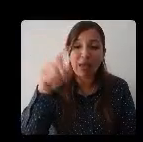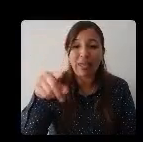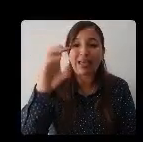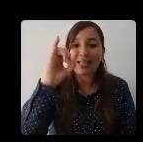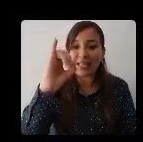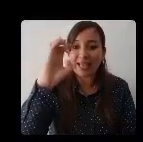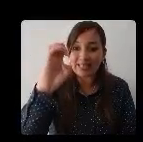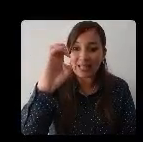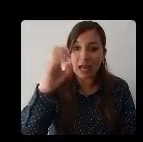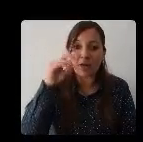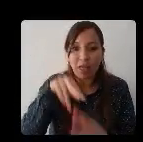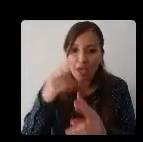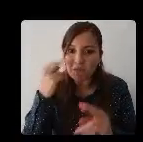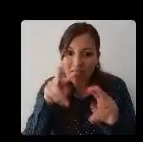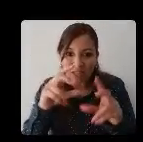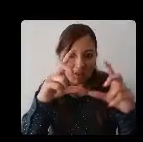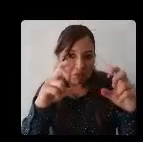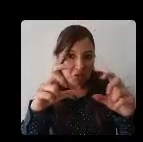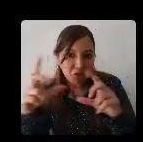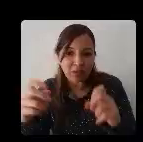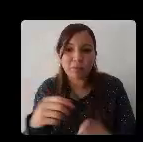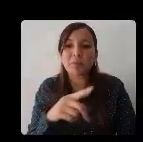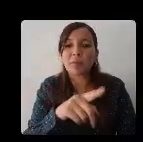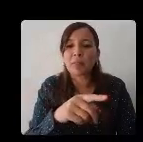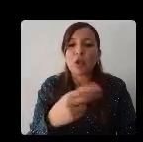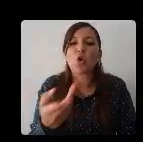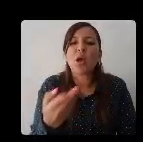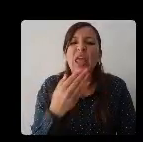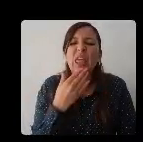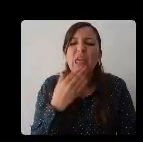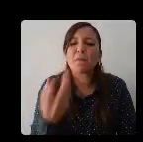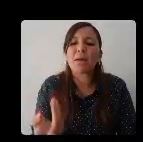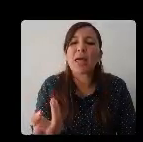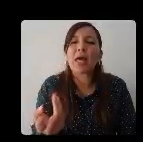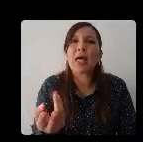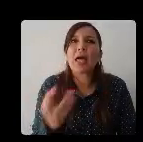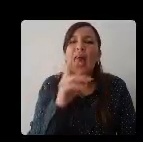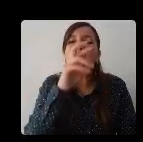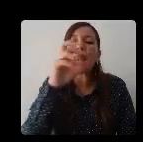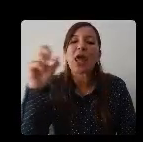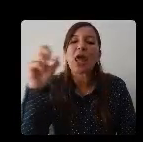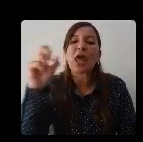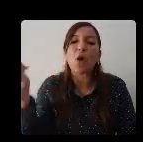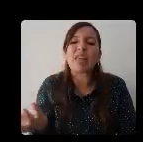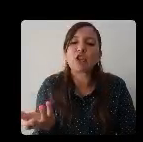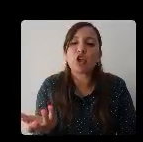darías a otros emprendedores para reactivar el turismo en sus localidades?